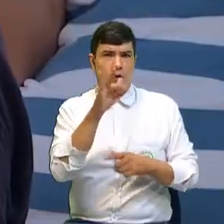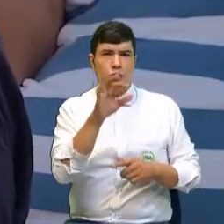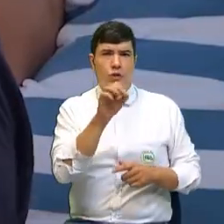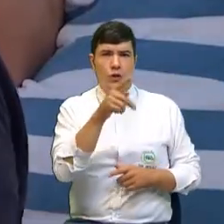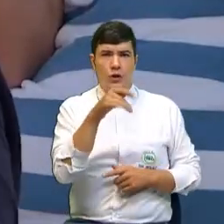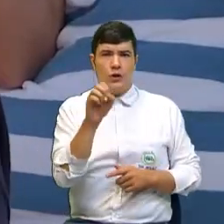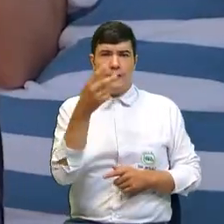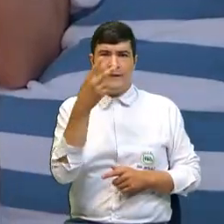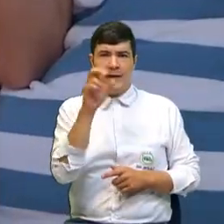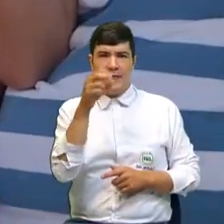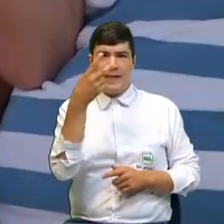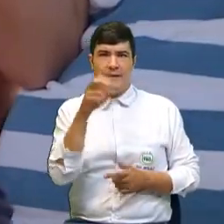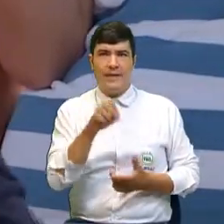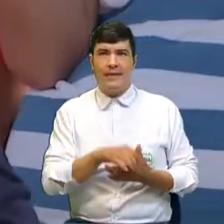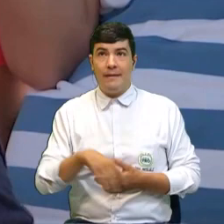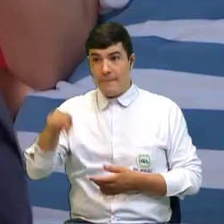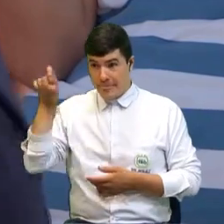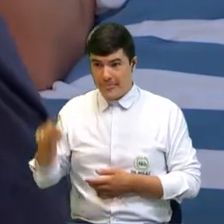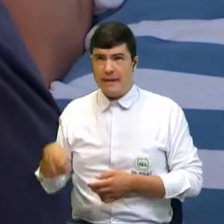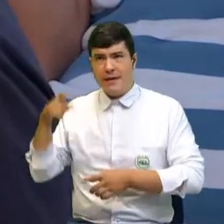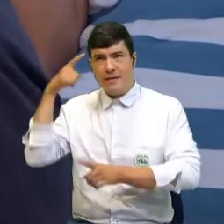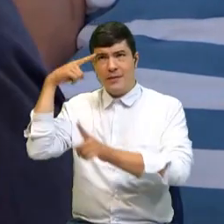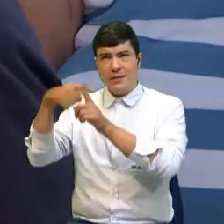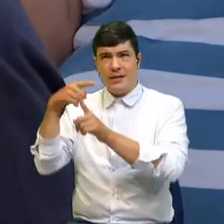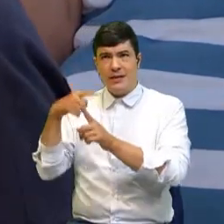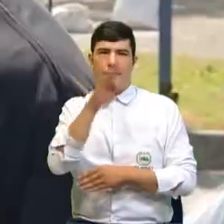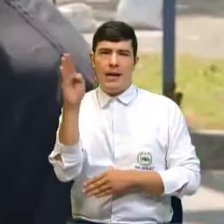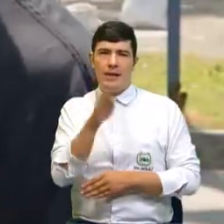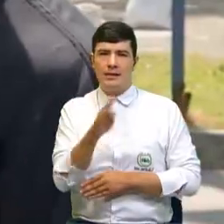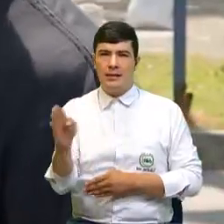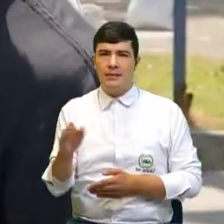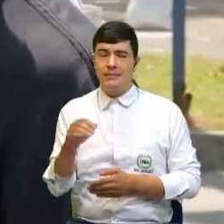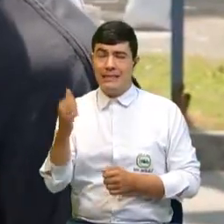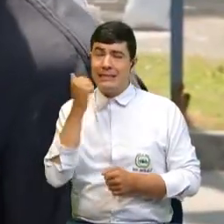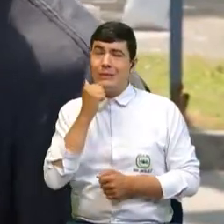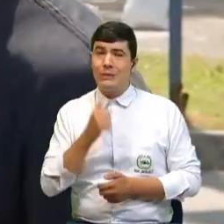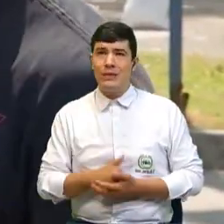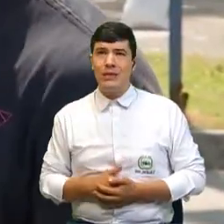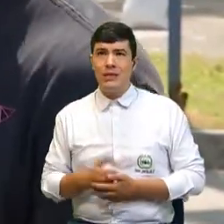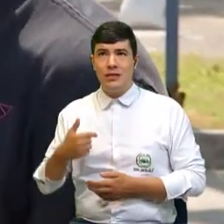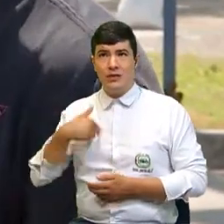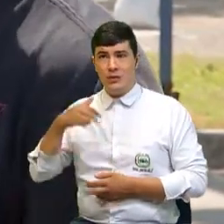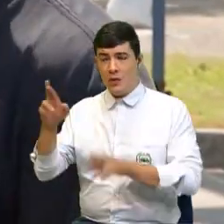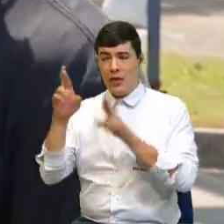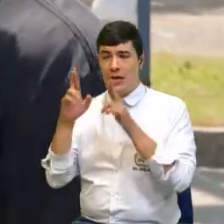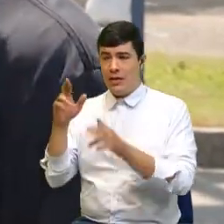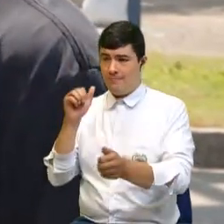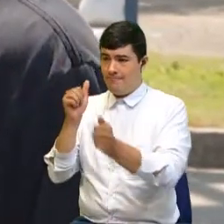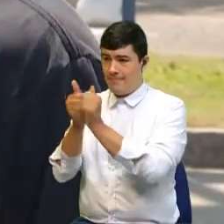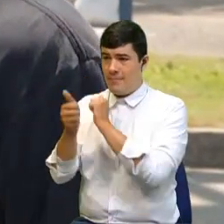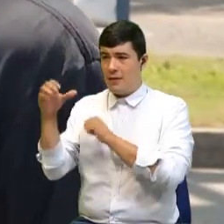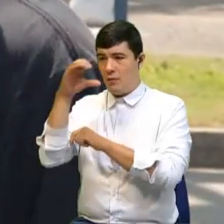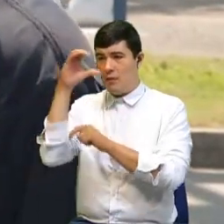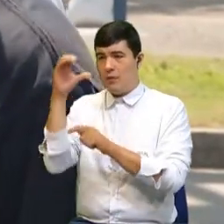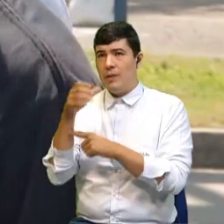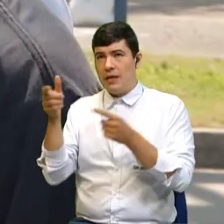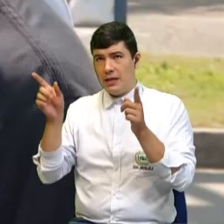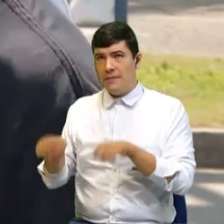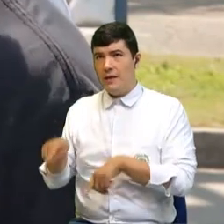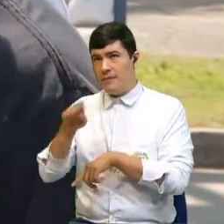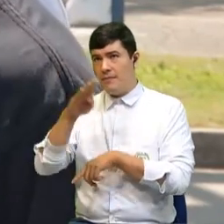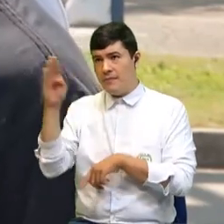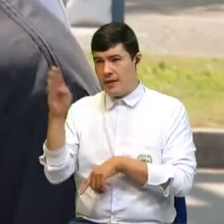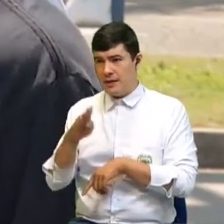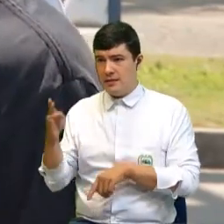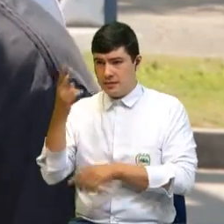chile que así hay que ponerle todo el entusiasmo que ser positivo yo espero que clasifique colombia y brasil que son